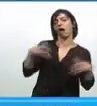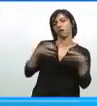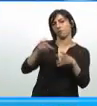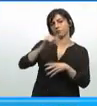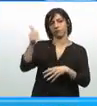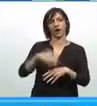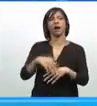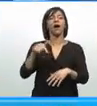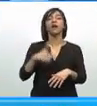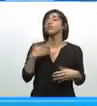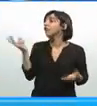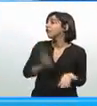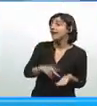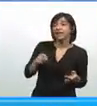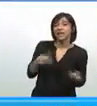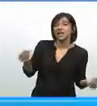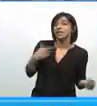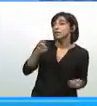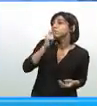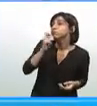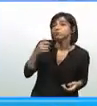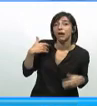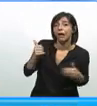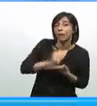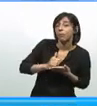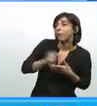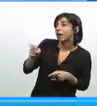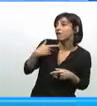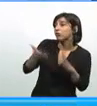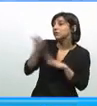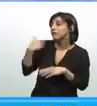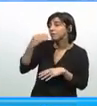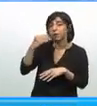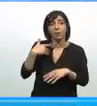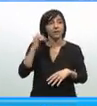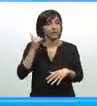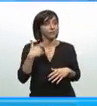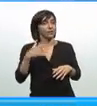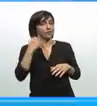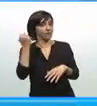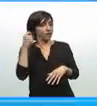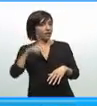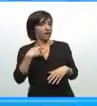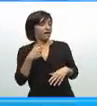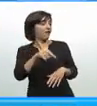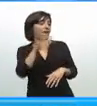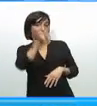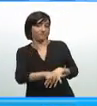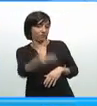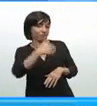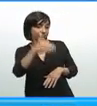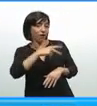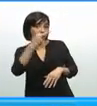y tenés que ir a comer de nuevo. Sí, bueno, pero lo importante es que las dos veces que ha venido nos ha dado suerte, así que bueno, vas a tener que venir siempre. Ah,